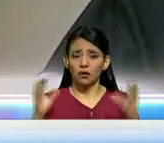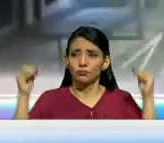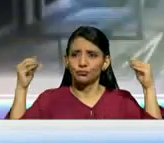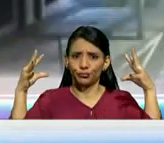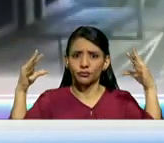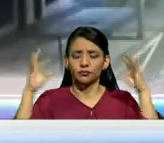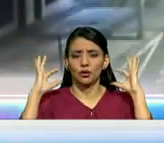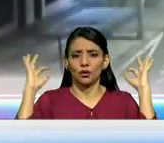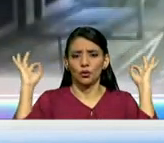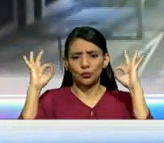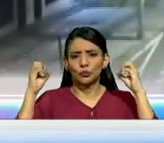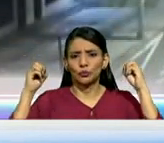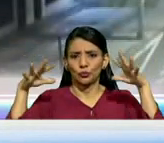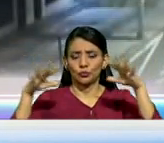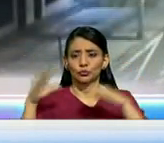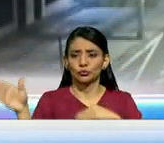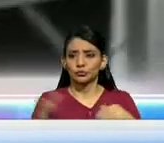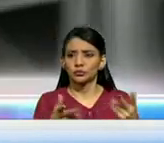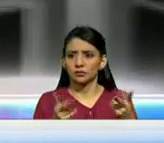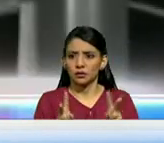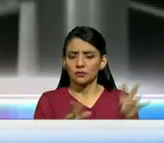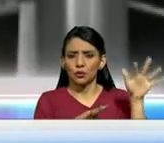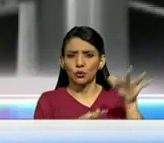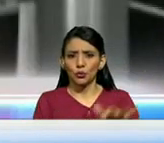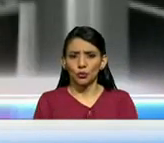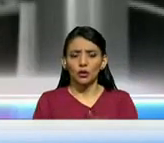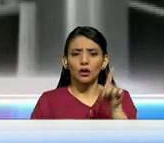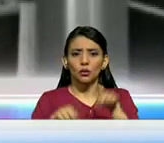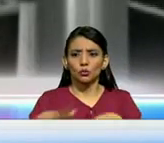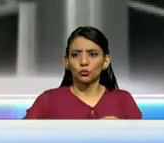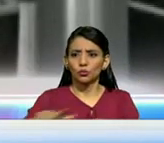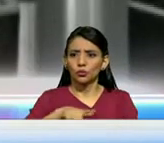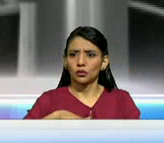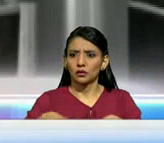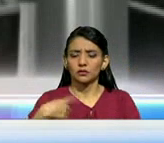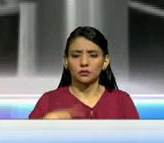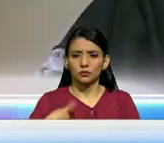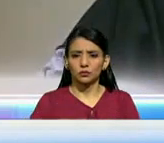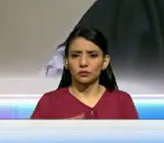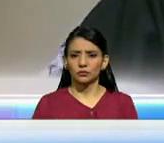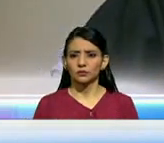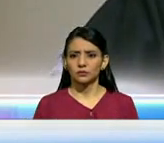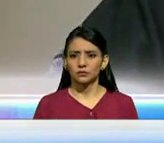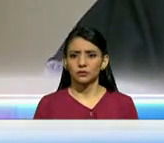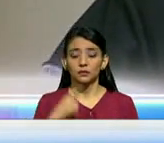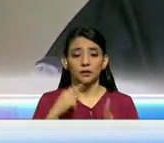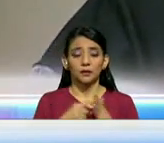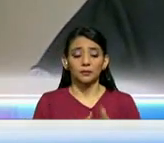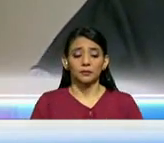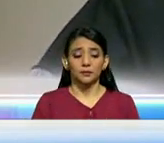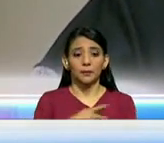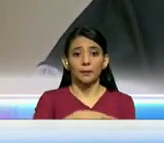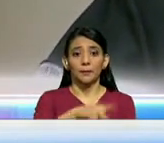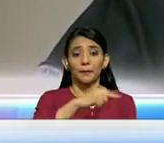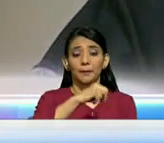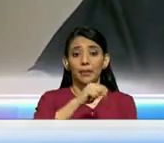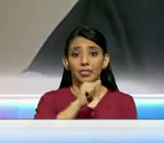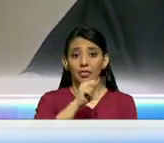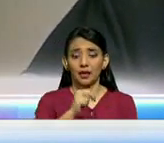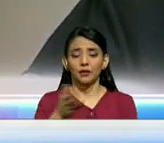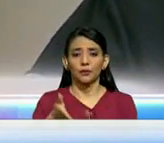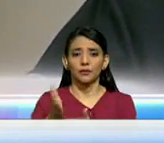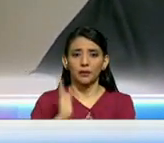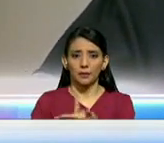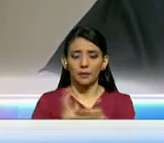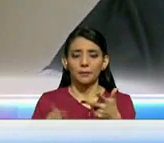ok. También se registraron deslizamientos de tierra en varios puntos de la ciudad. En la Panamericana, en el sector de Guayabamba, en